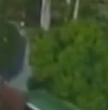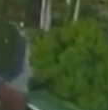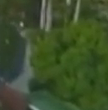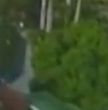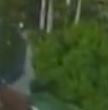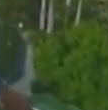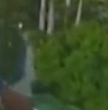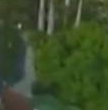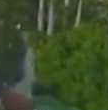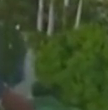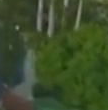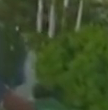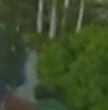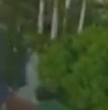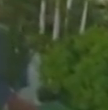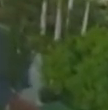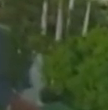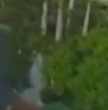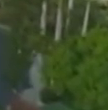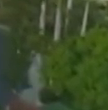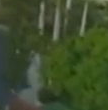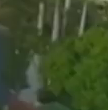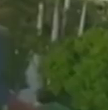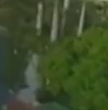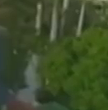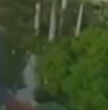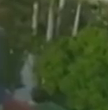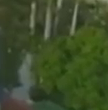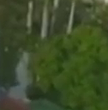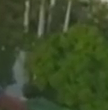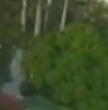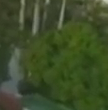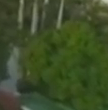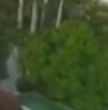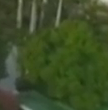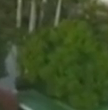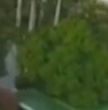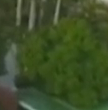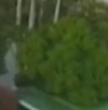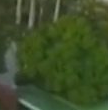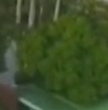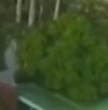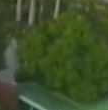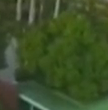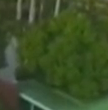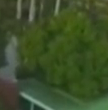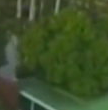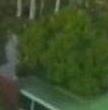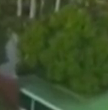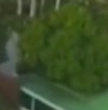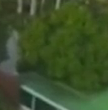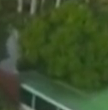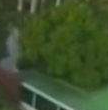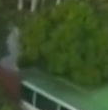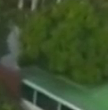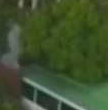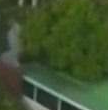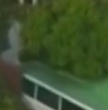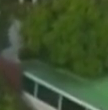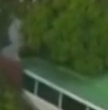Hace acto de presencia en el Salón Ayacucho del Palacio de Miraflores, en la ciudad de Caracas, el ciudadano Nicolás